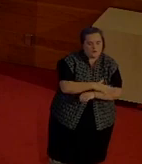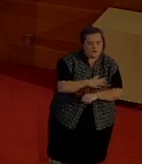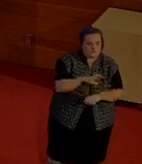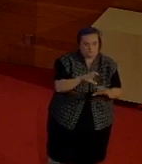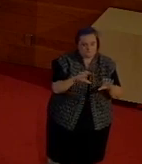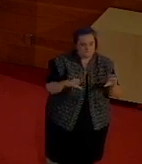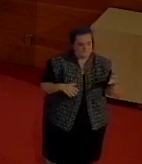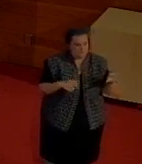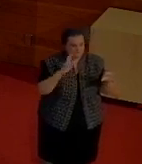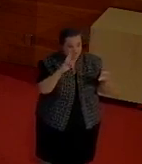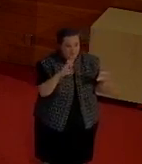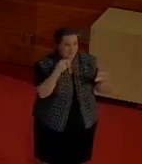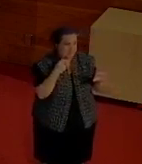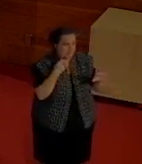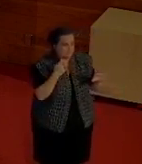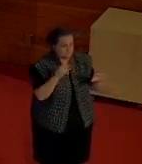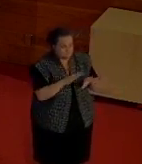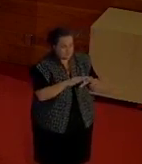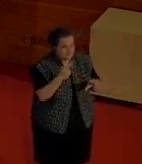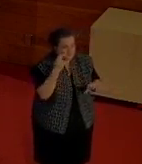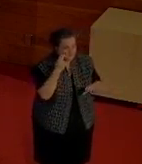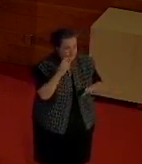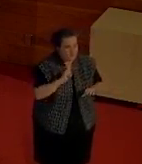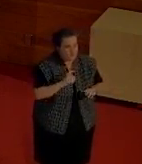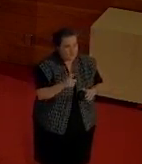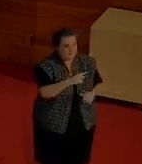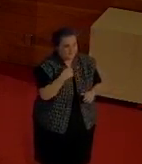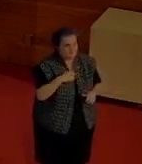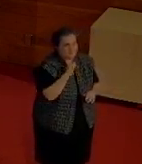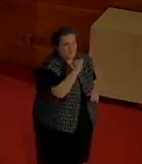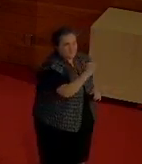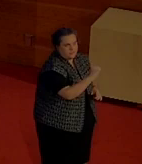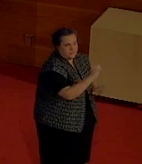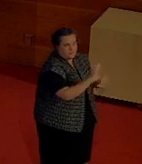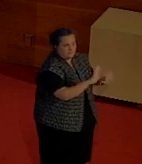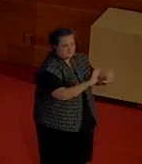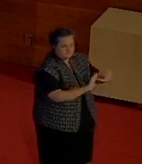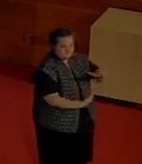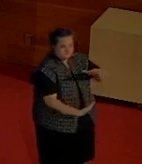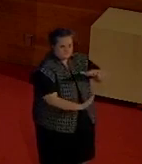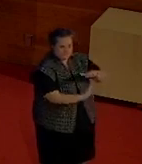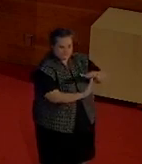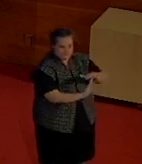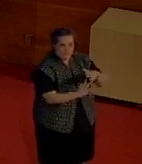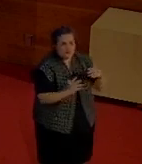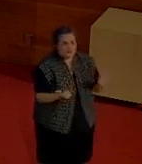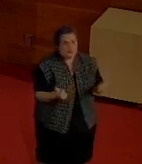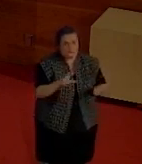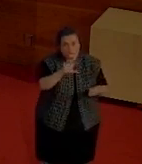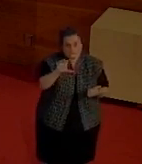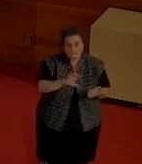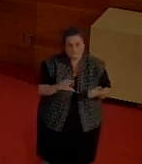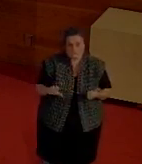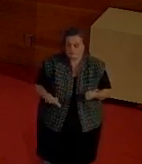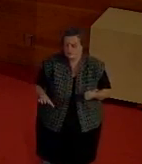que empiezan a ver el temor de lo que significa esa dependencia con respecto a China entre otras cosas porque hay muchos países lo he querido